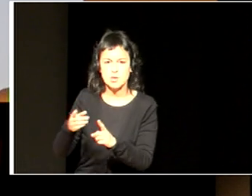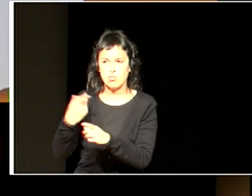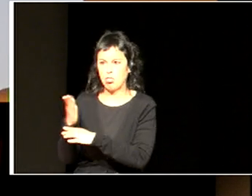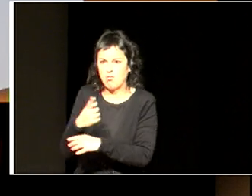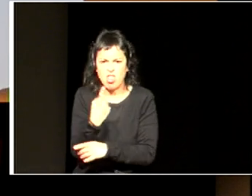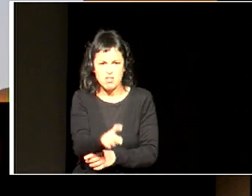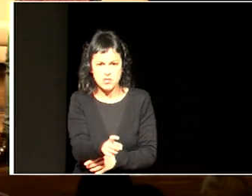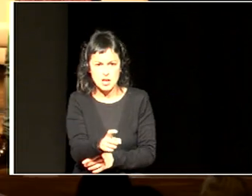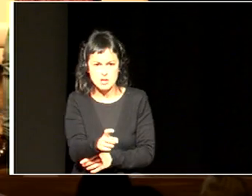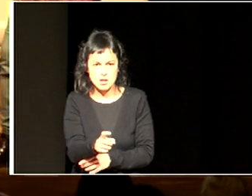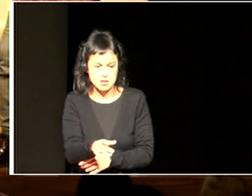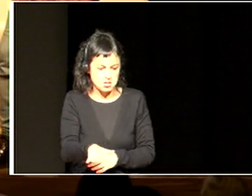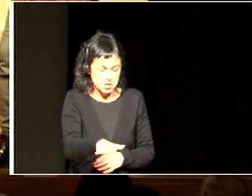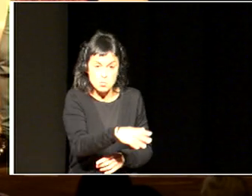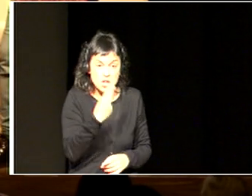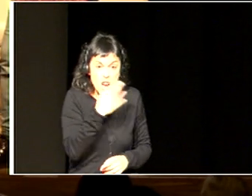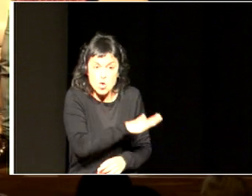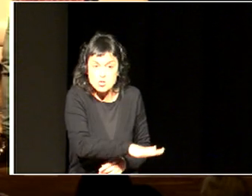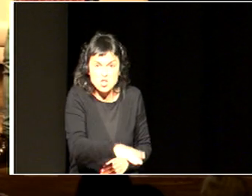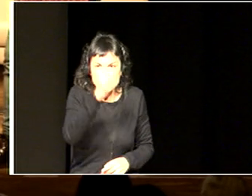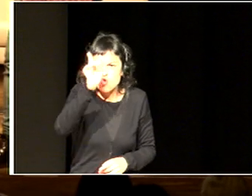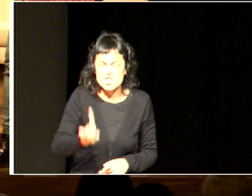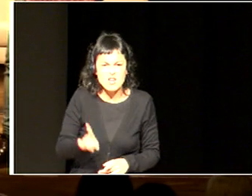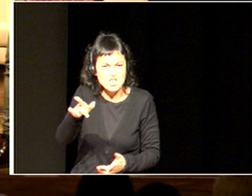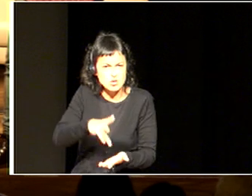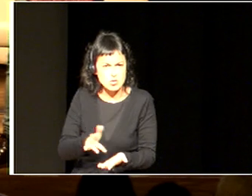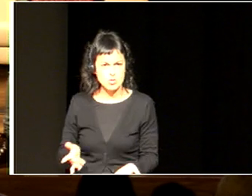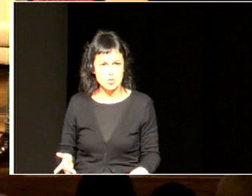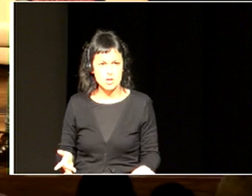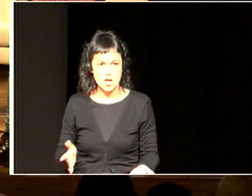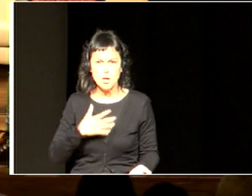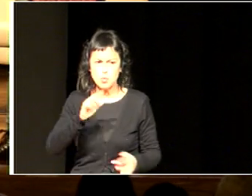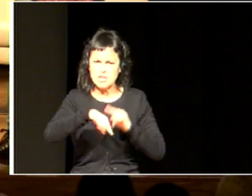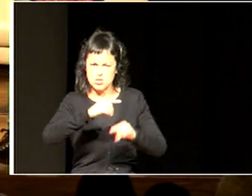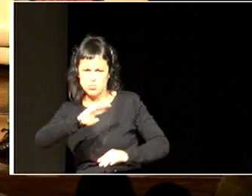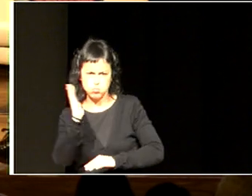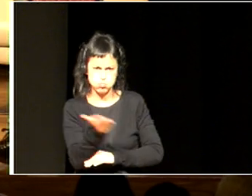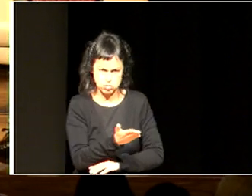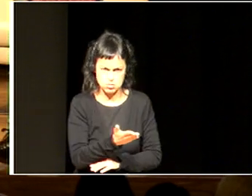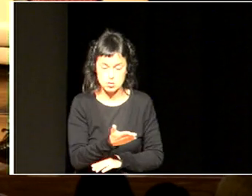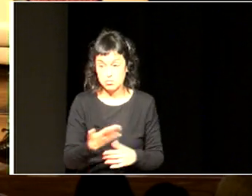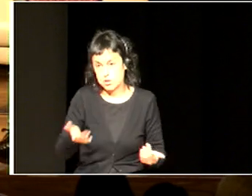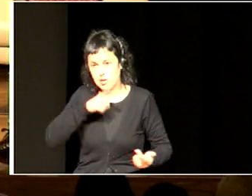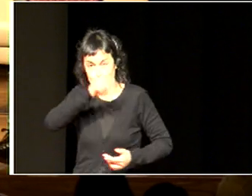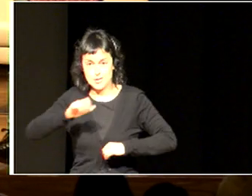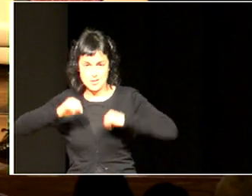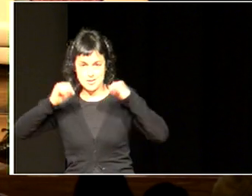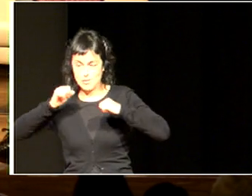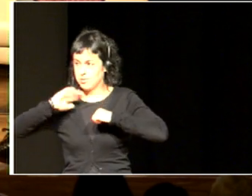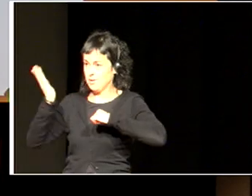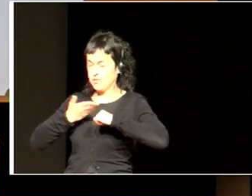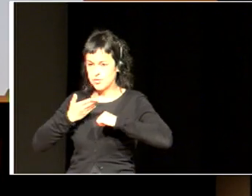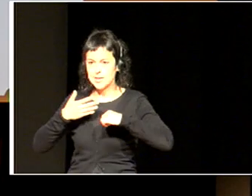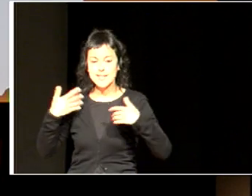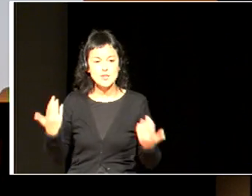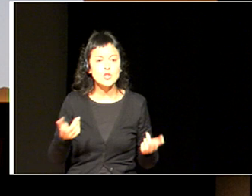criaturas a una violencia de la que son ajenas y que además les puede perturbar muchísimo puesto que perturba hasta las personas adultas se hace desde el